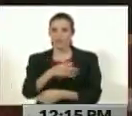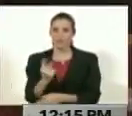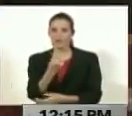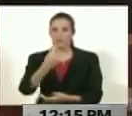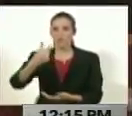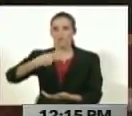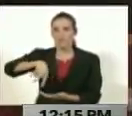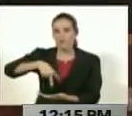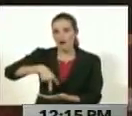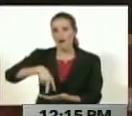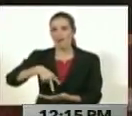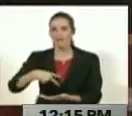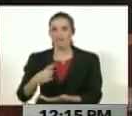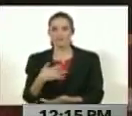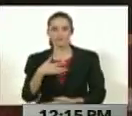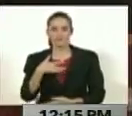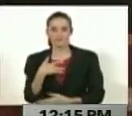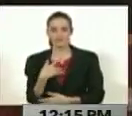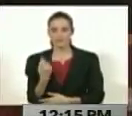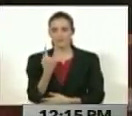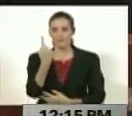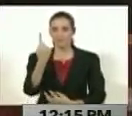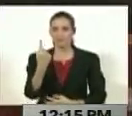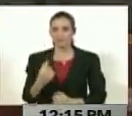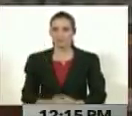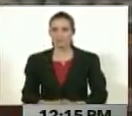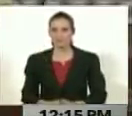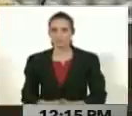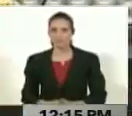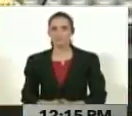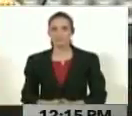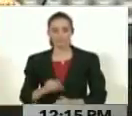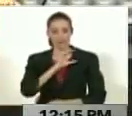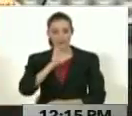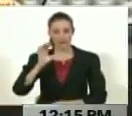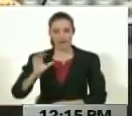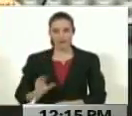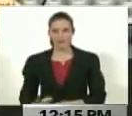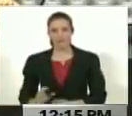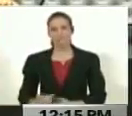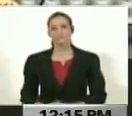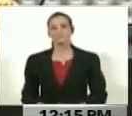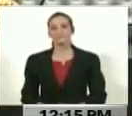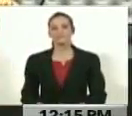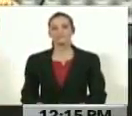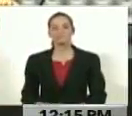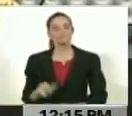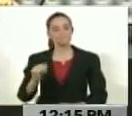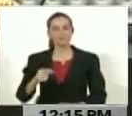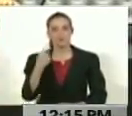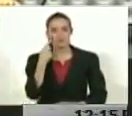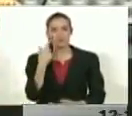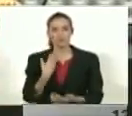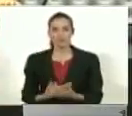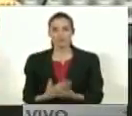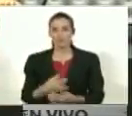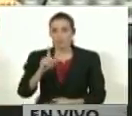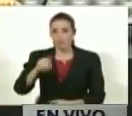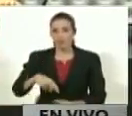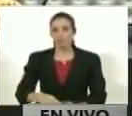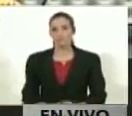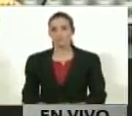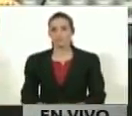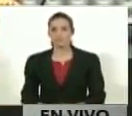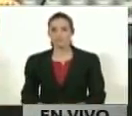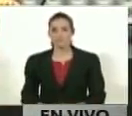baile, un solo sentimiento, el gran Caribe. Y por aquí yo vi pasar,